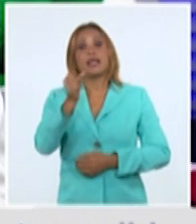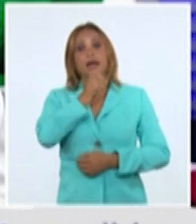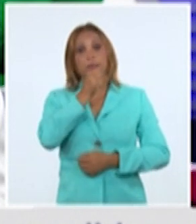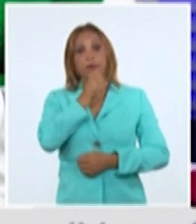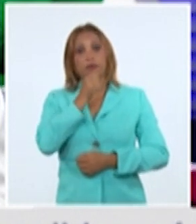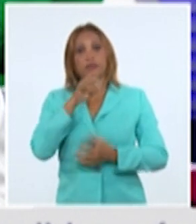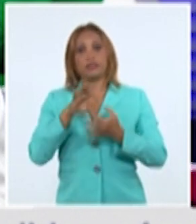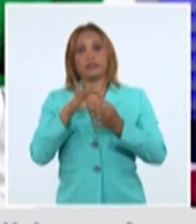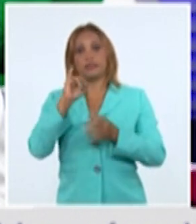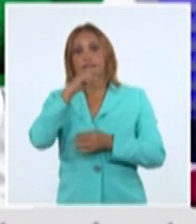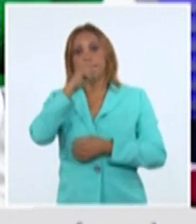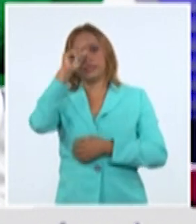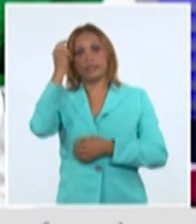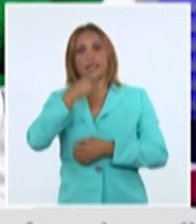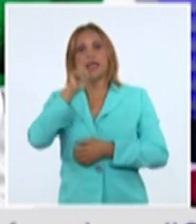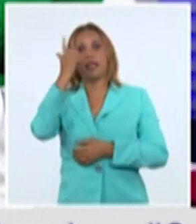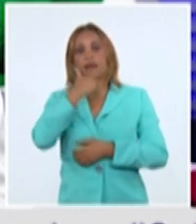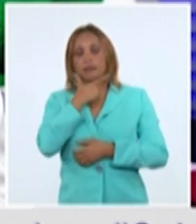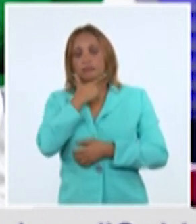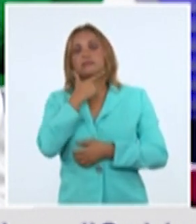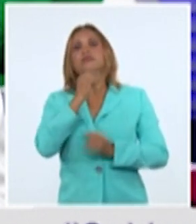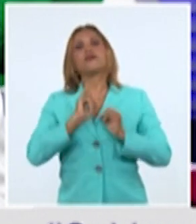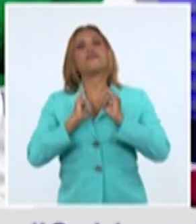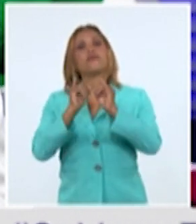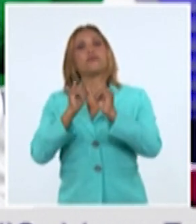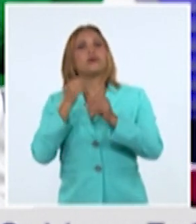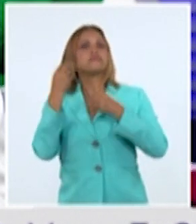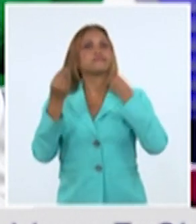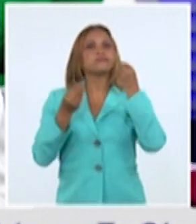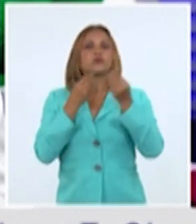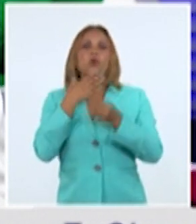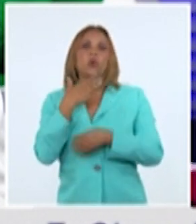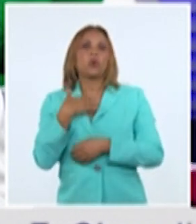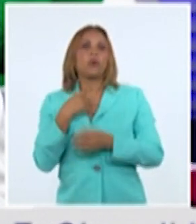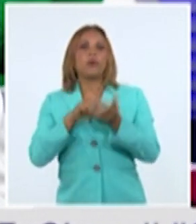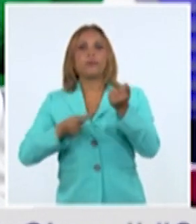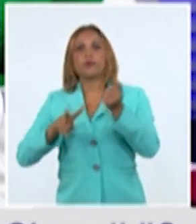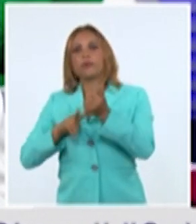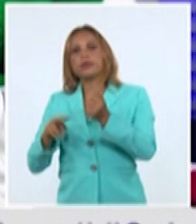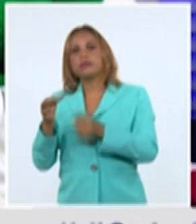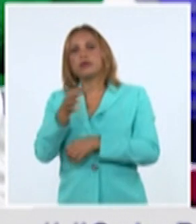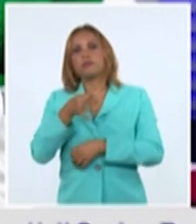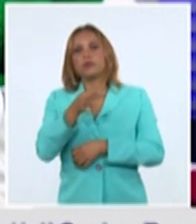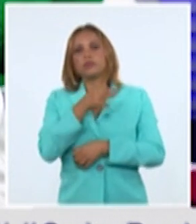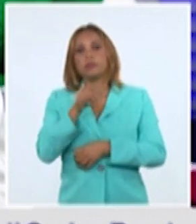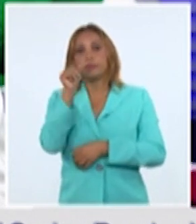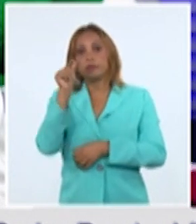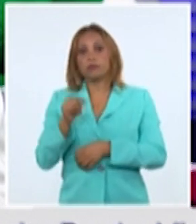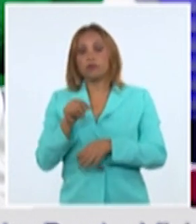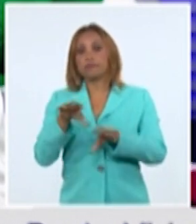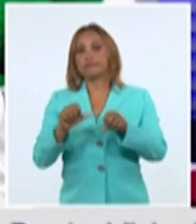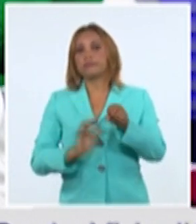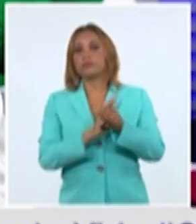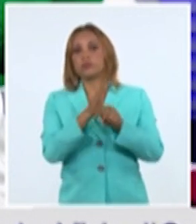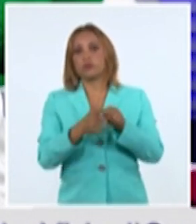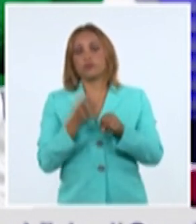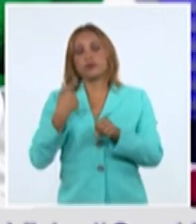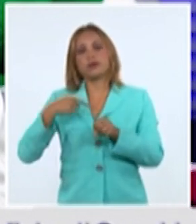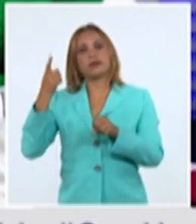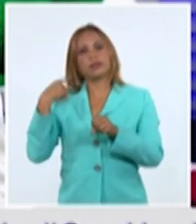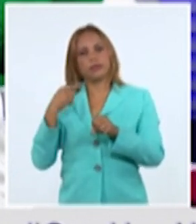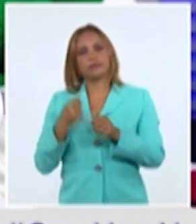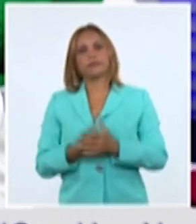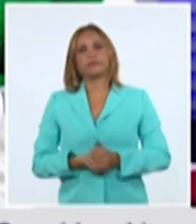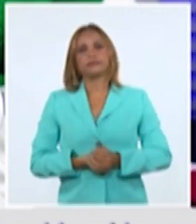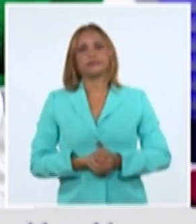García pues hará el análisis del comportamiento de los casos autóctonos en el día de ayer,